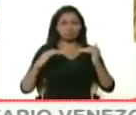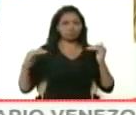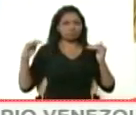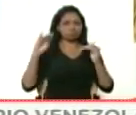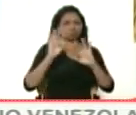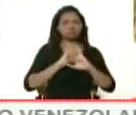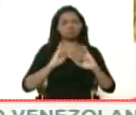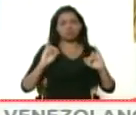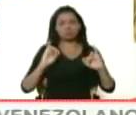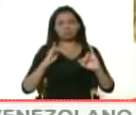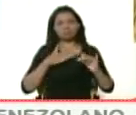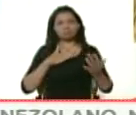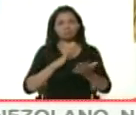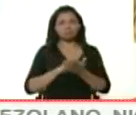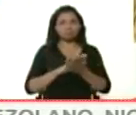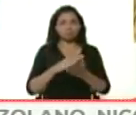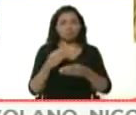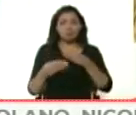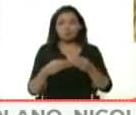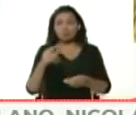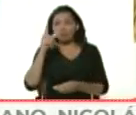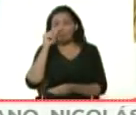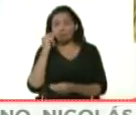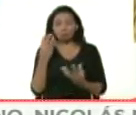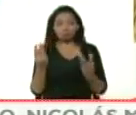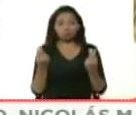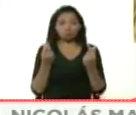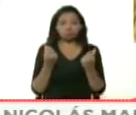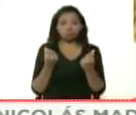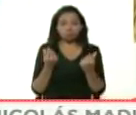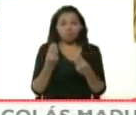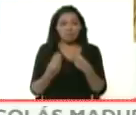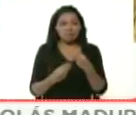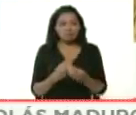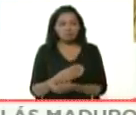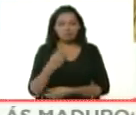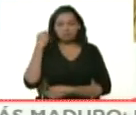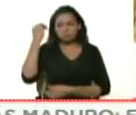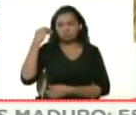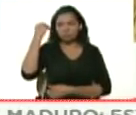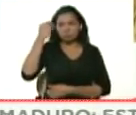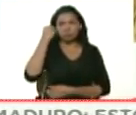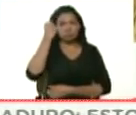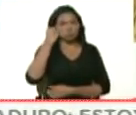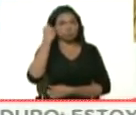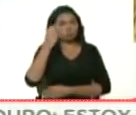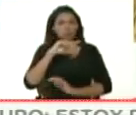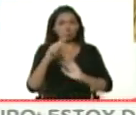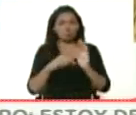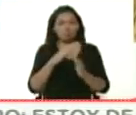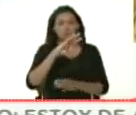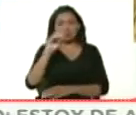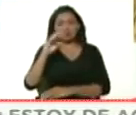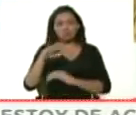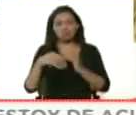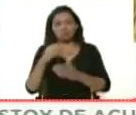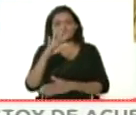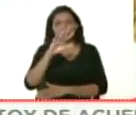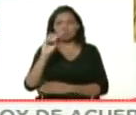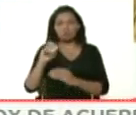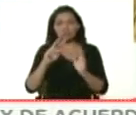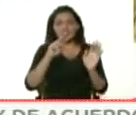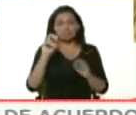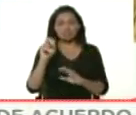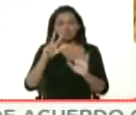¿Y qué va a hacer ese hombre con tanto real? cuando cumpla 40, 50, 60,